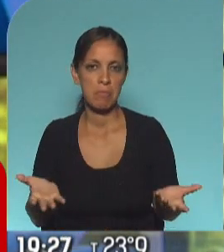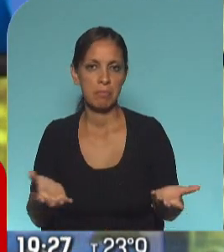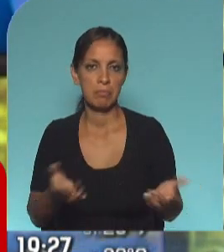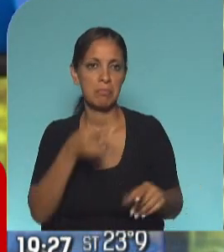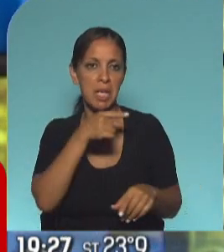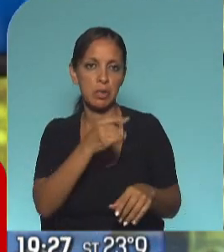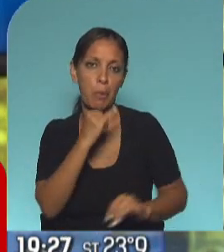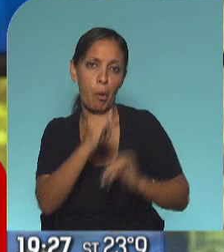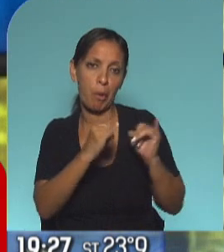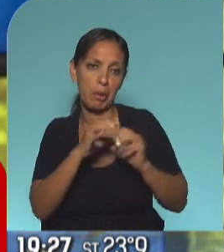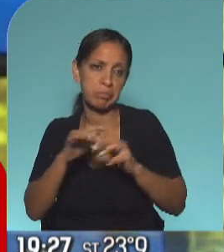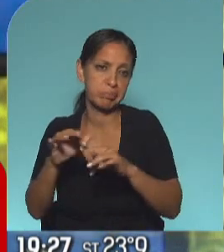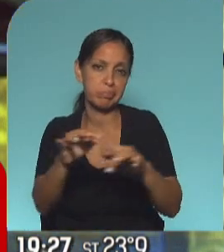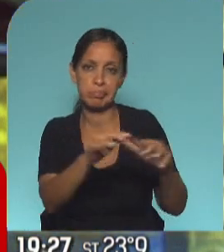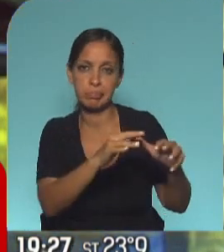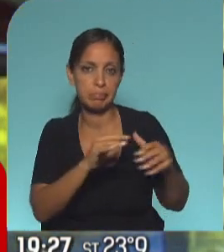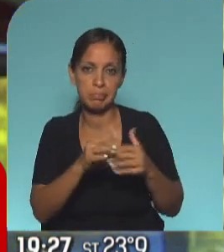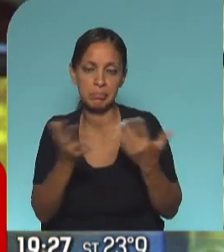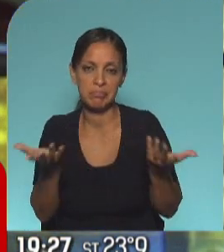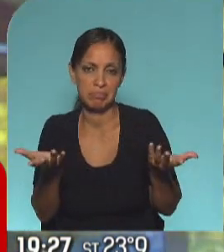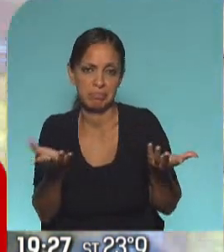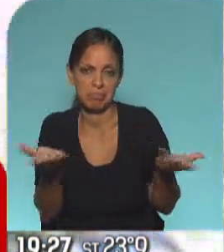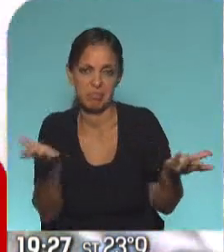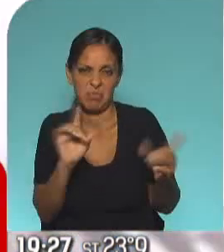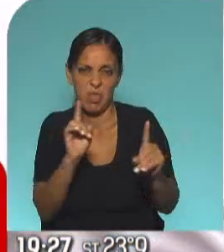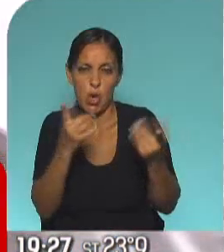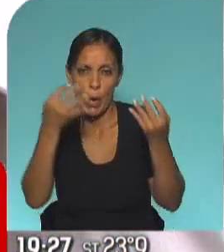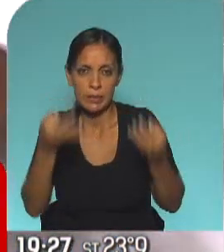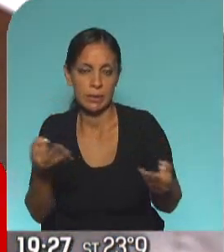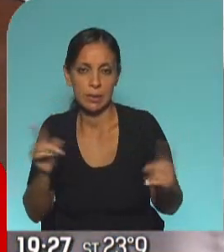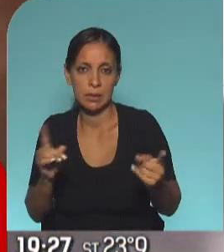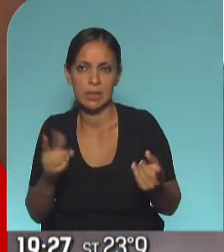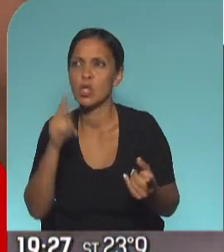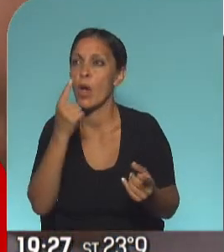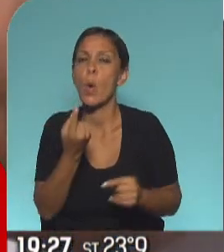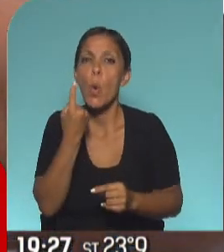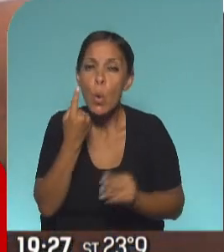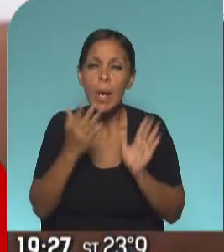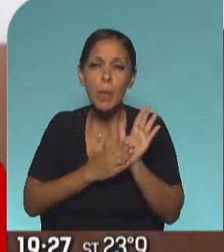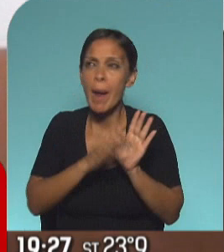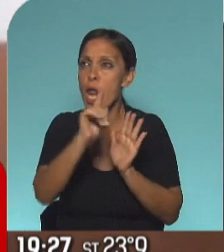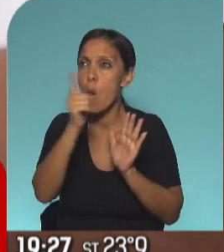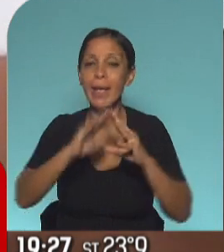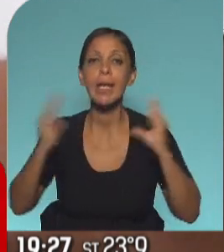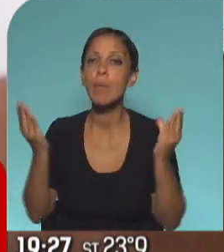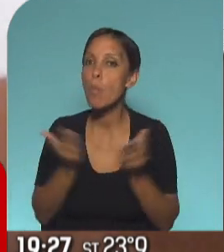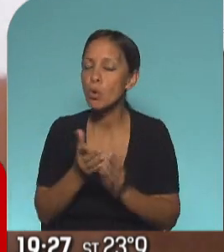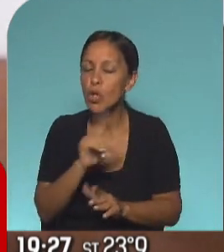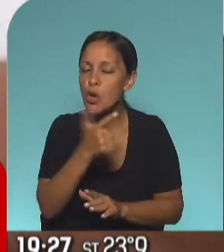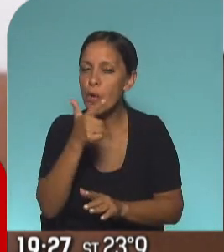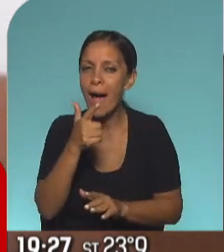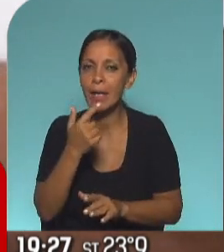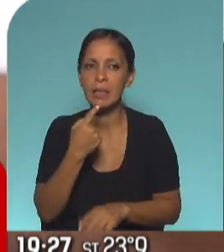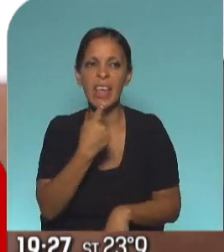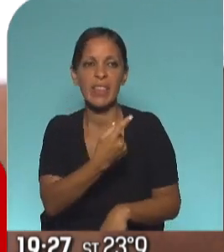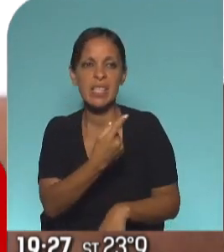Es un mito, es una cuestión mística, es un fetiche. No existe ni una prueba en el mundo que avale que los